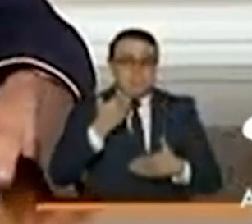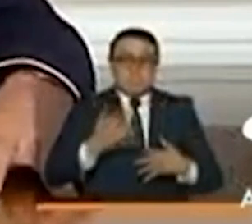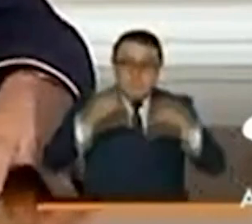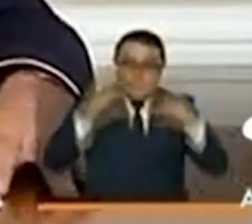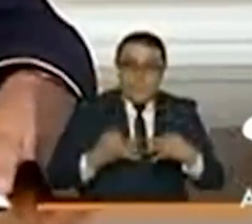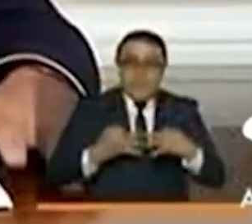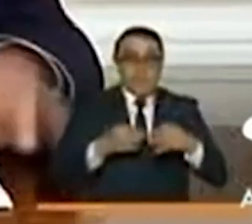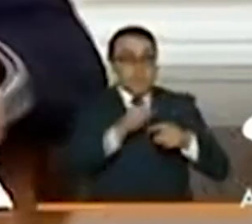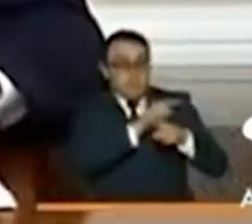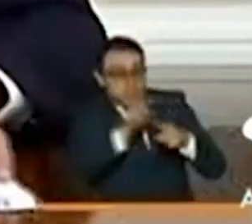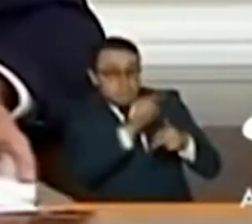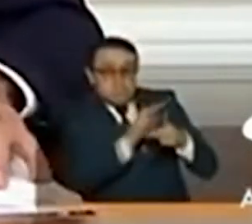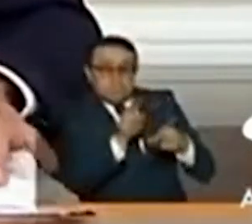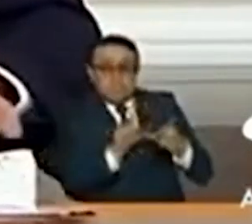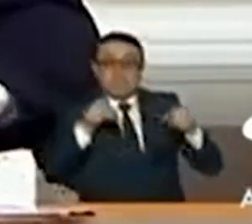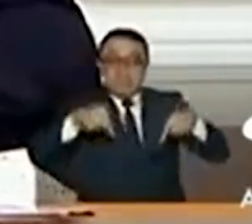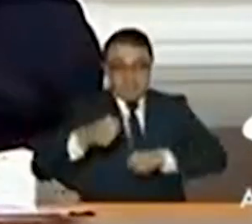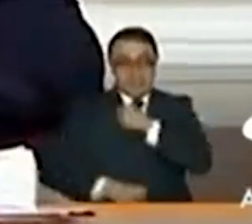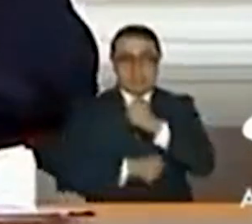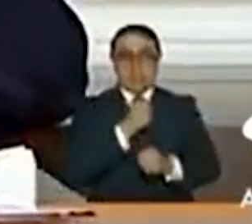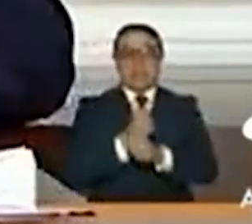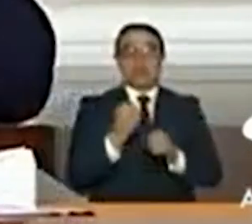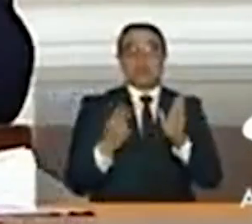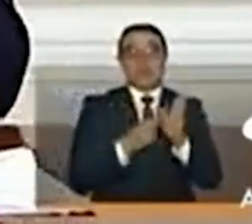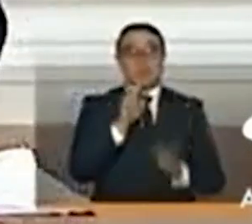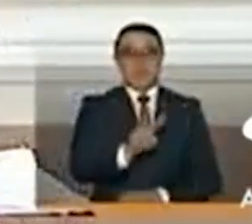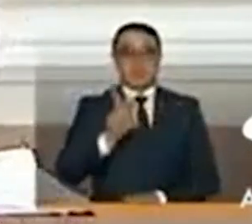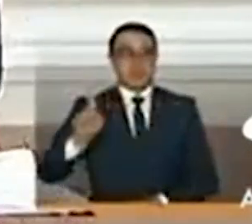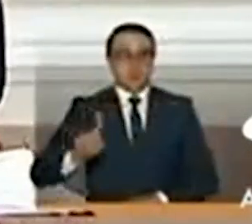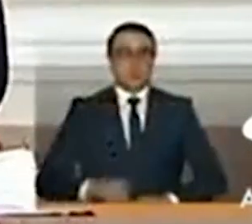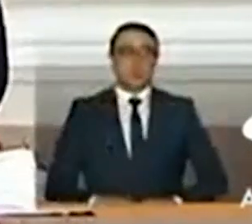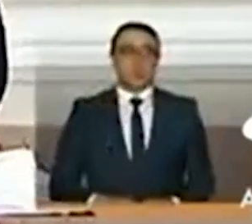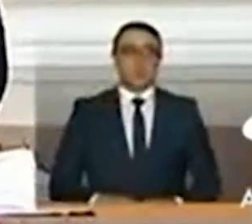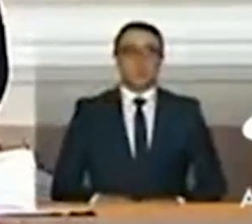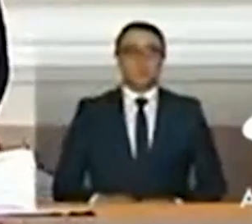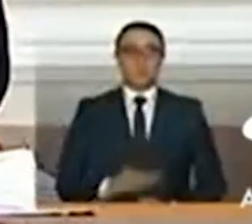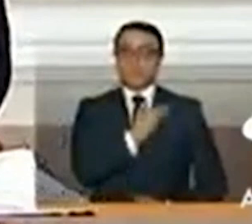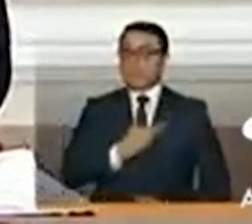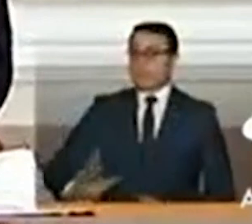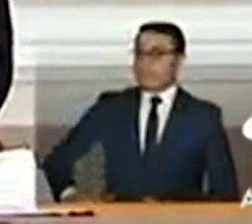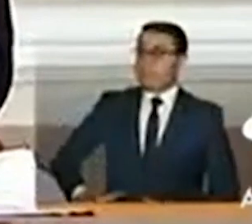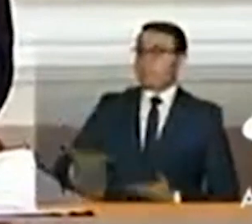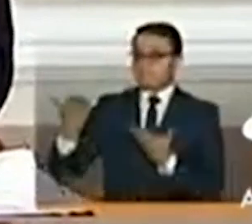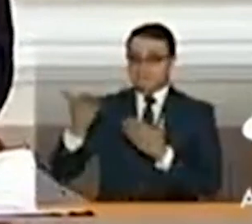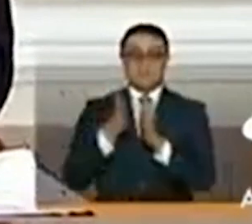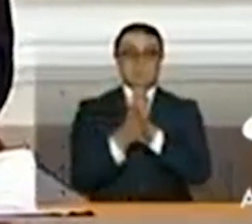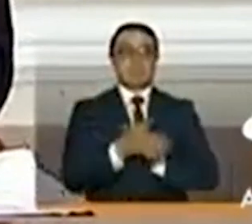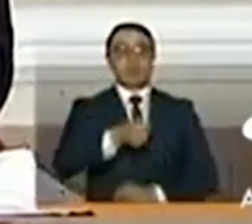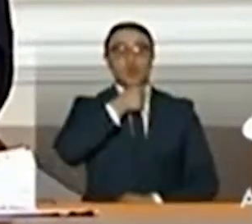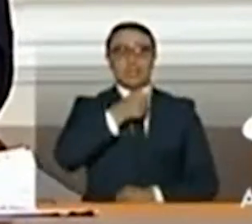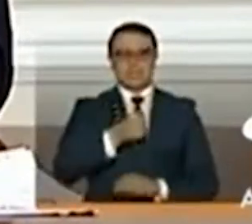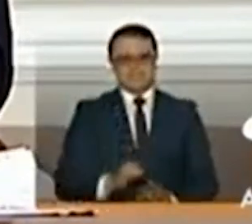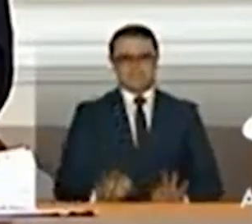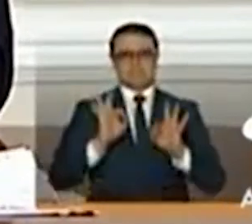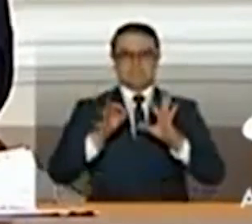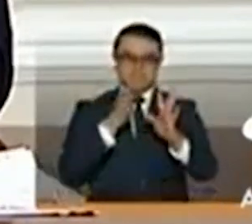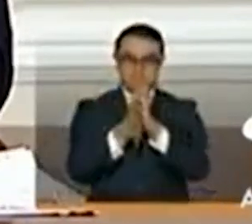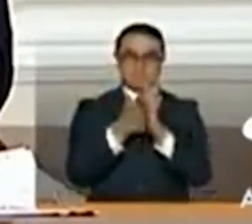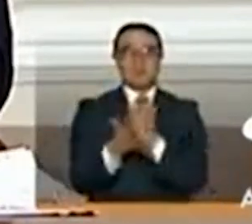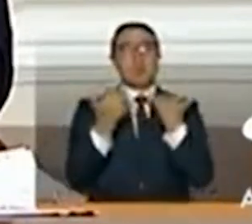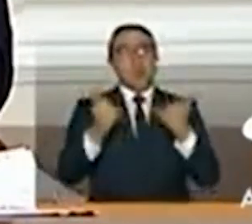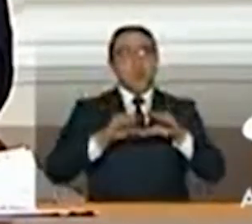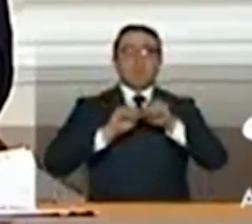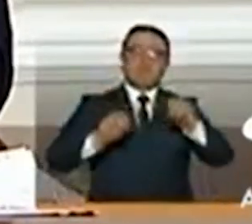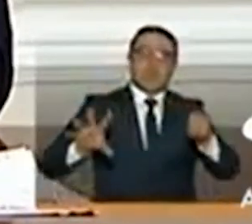este año 2021. Presidente, dada esta gran noticia, permítame enviar un mensaje también